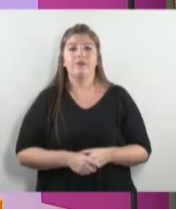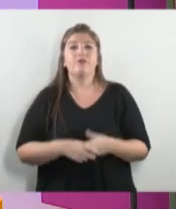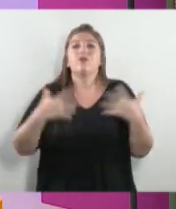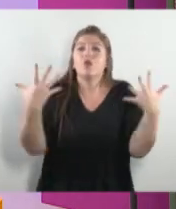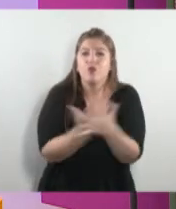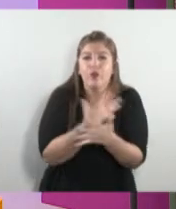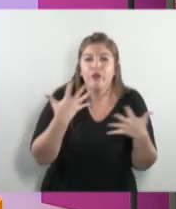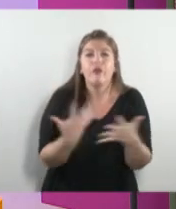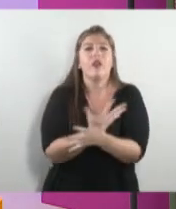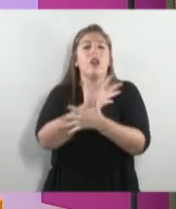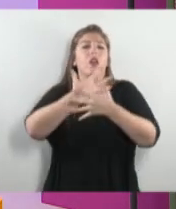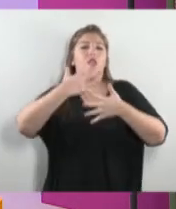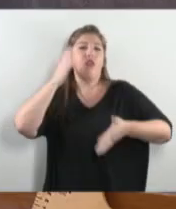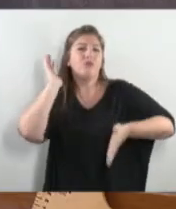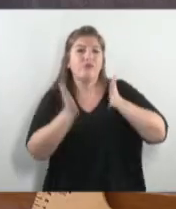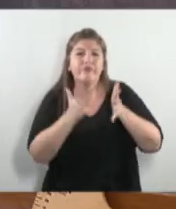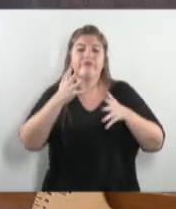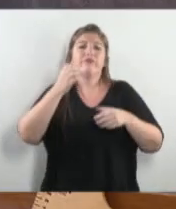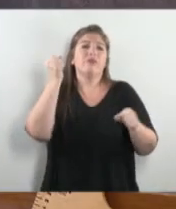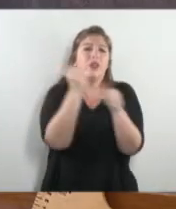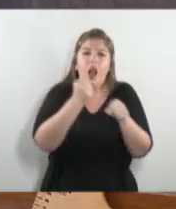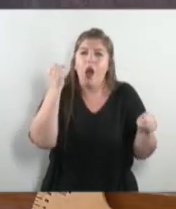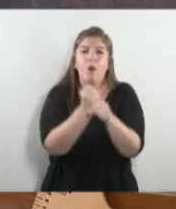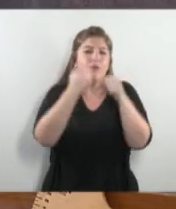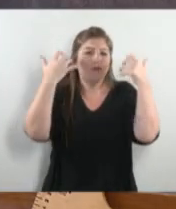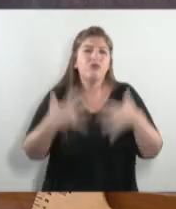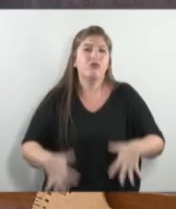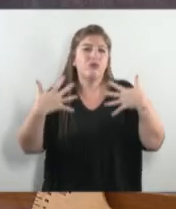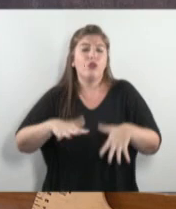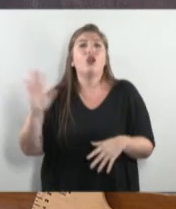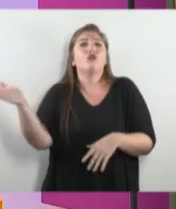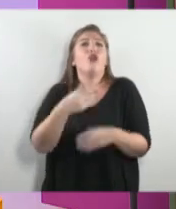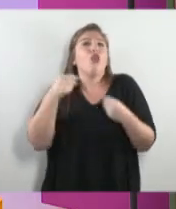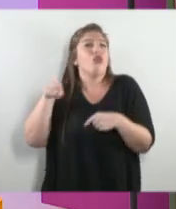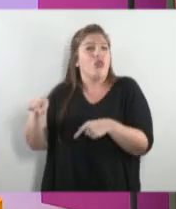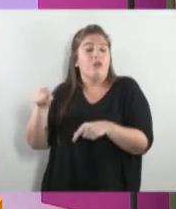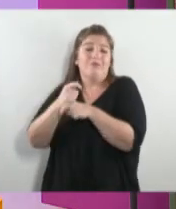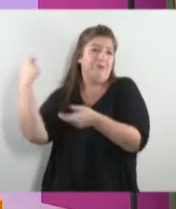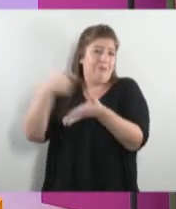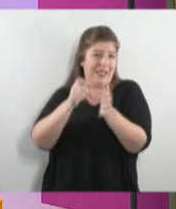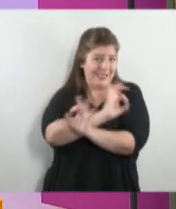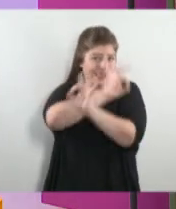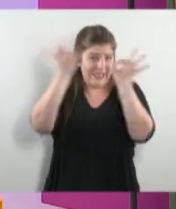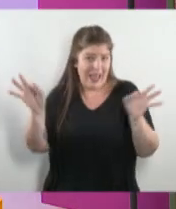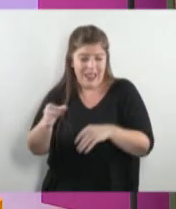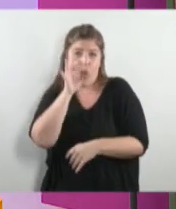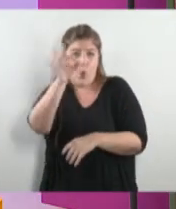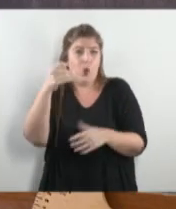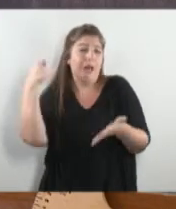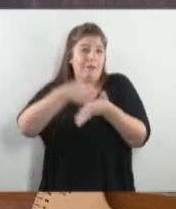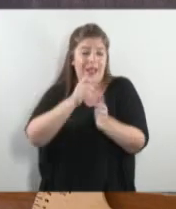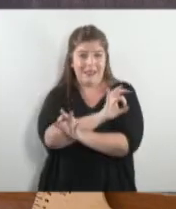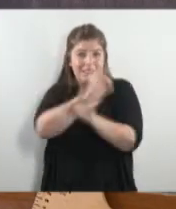sometidos, explotados, ¿no? Y todo en nombre de una gesta. Como... Y sin que le pagaran. Y sin que nunca le pagaran le pagan, ¿no? Un real,